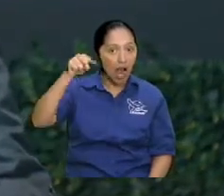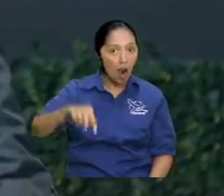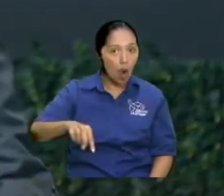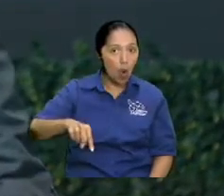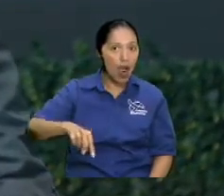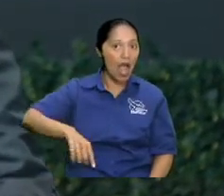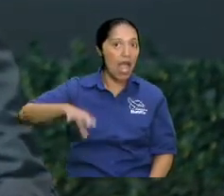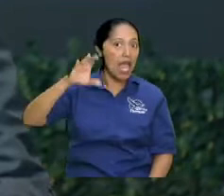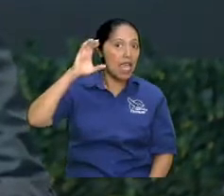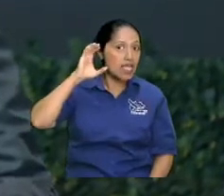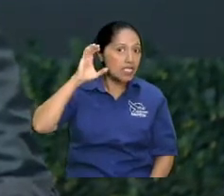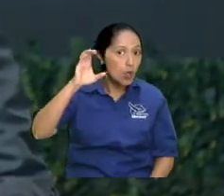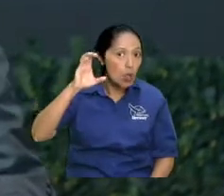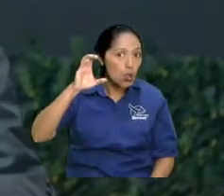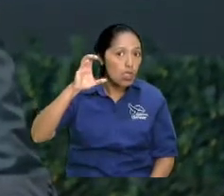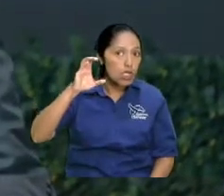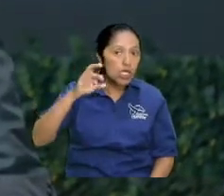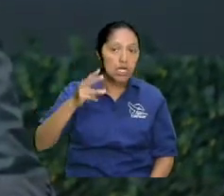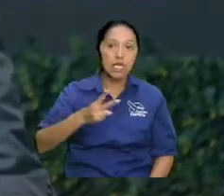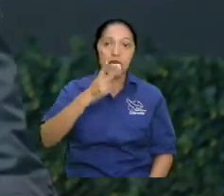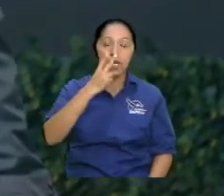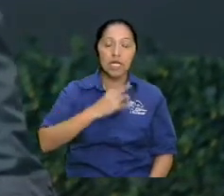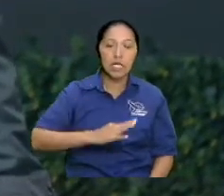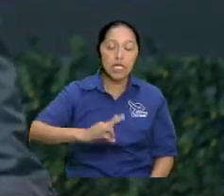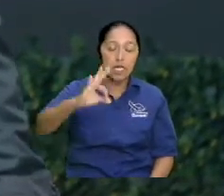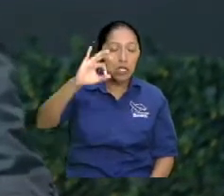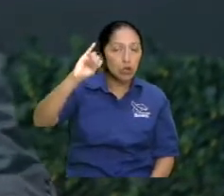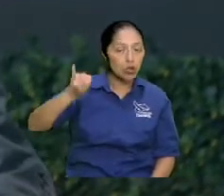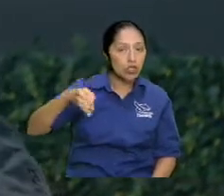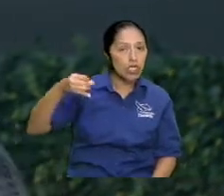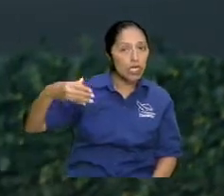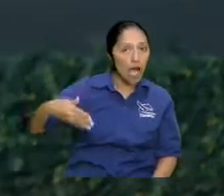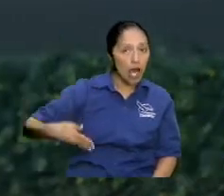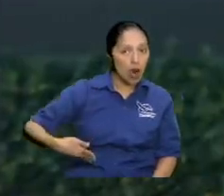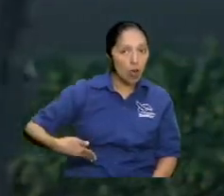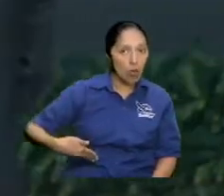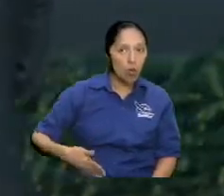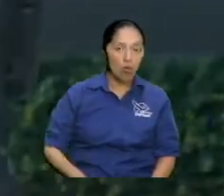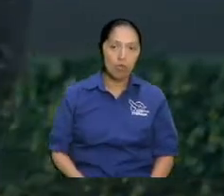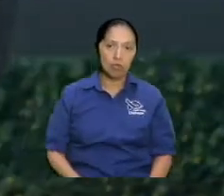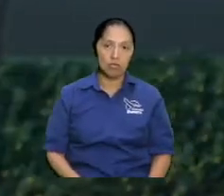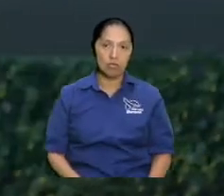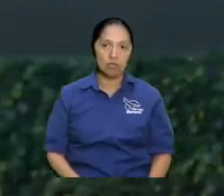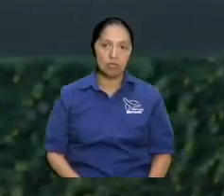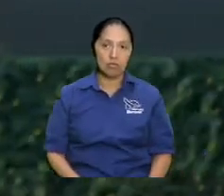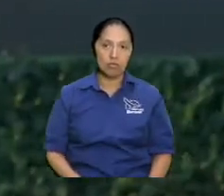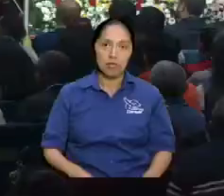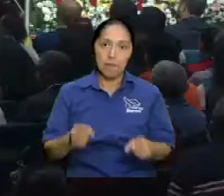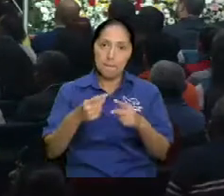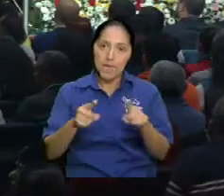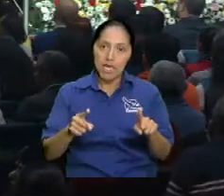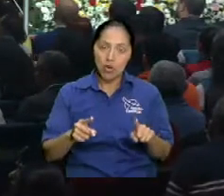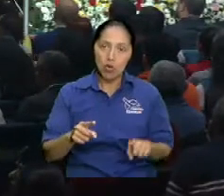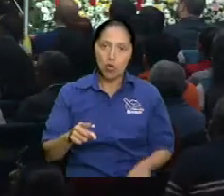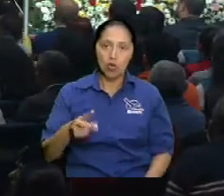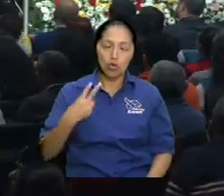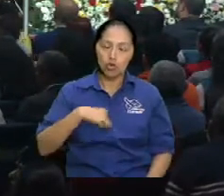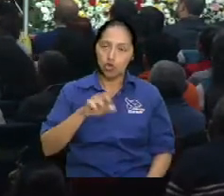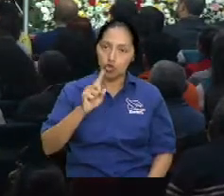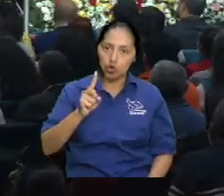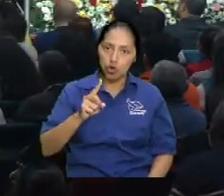Pero nosotros somos hijos de Abraham. Somos hijos de Dios, hijos de Abraham, dice la Biblia. Está aquí conmigo todavía, ¿verdad?